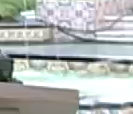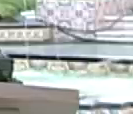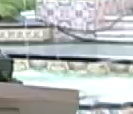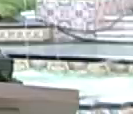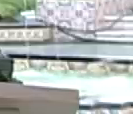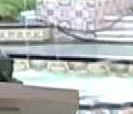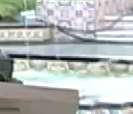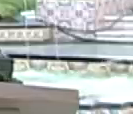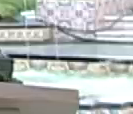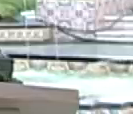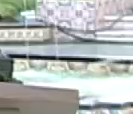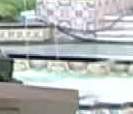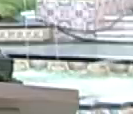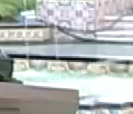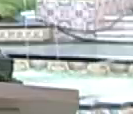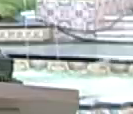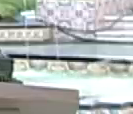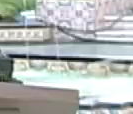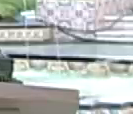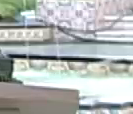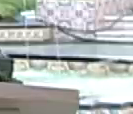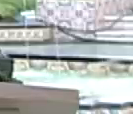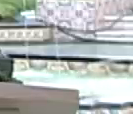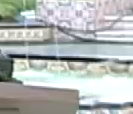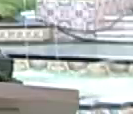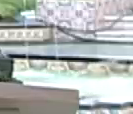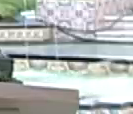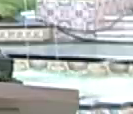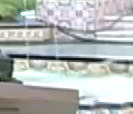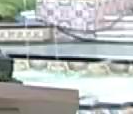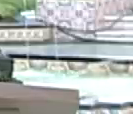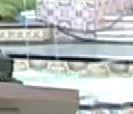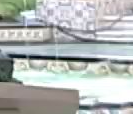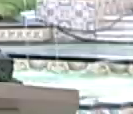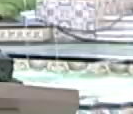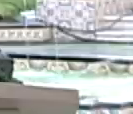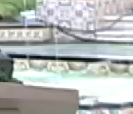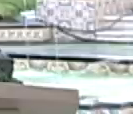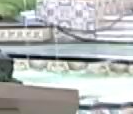el mundo a nivel de casos positivos.